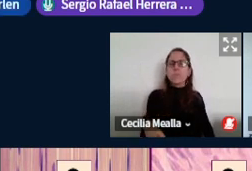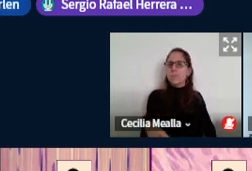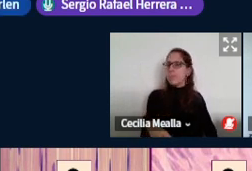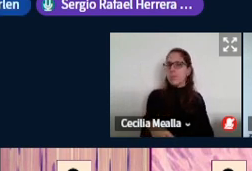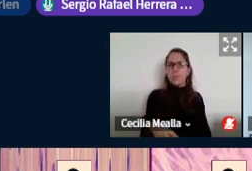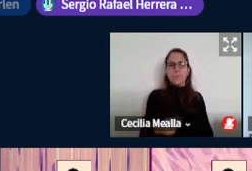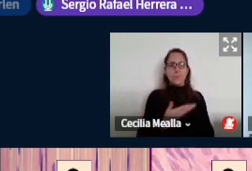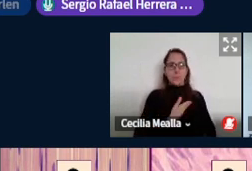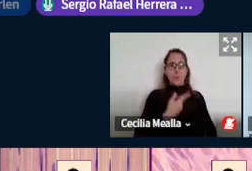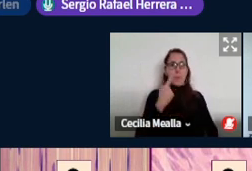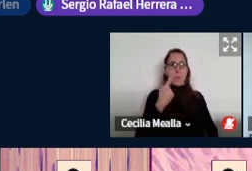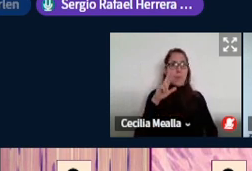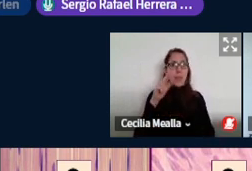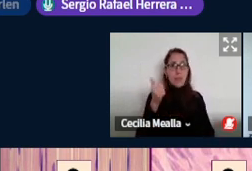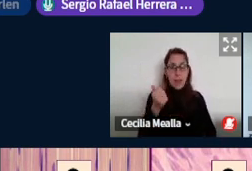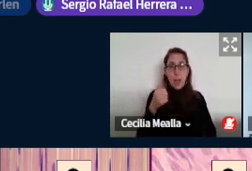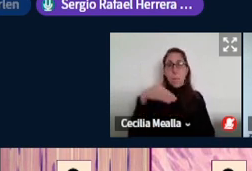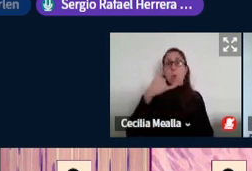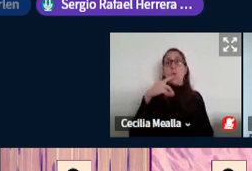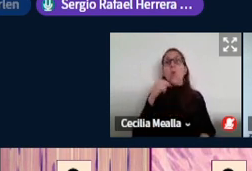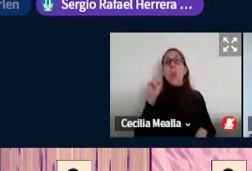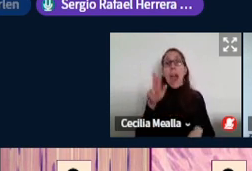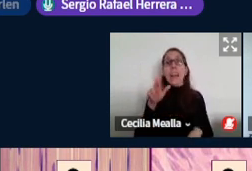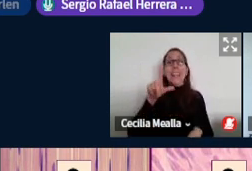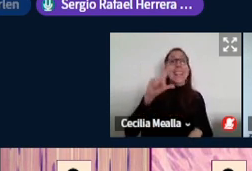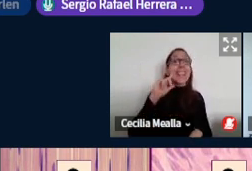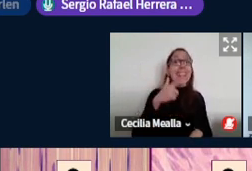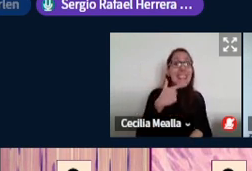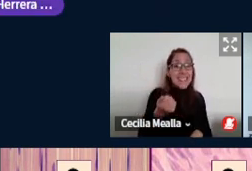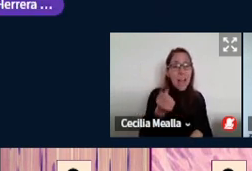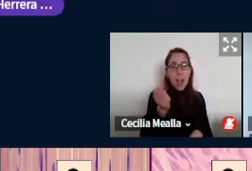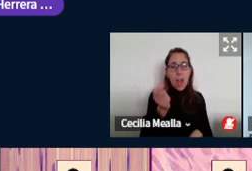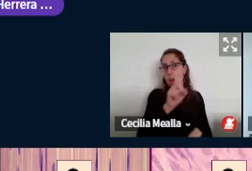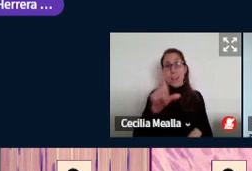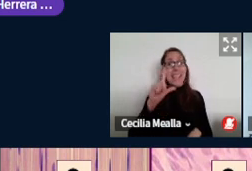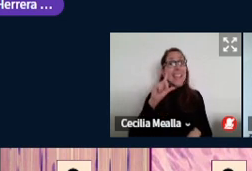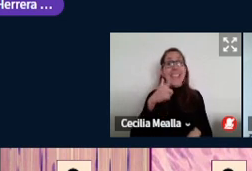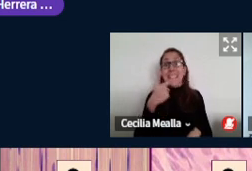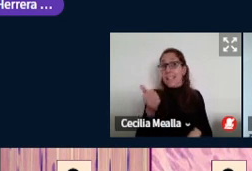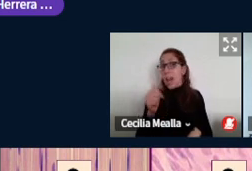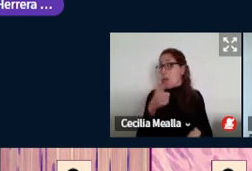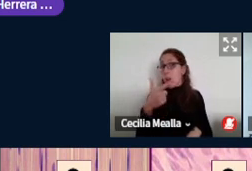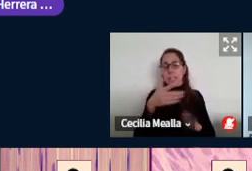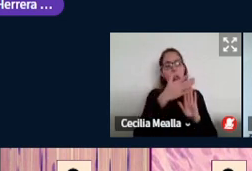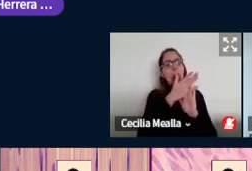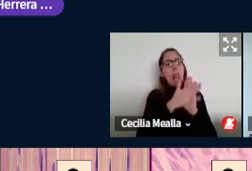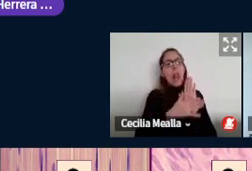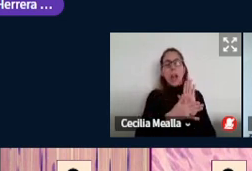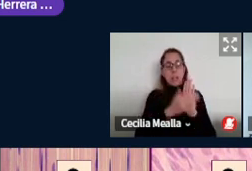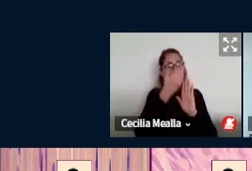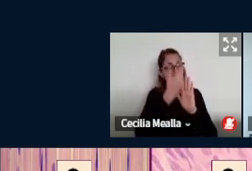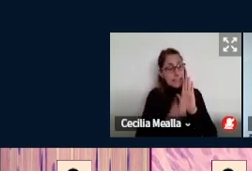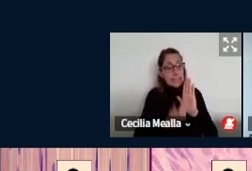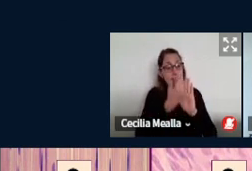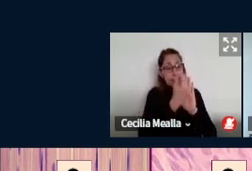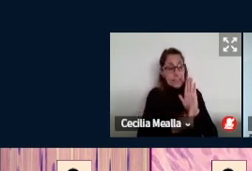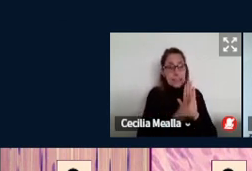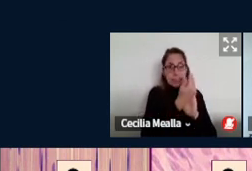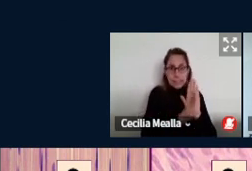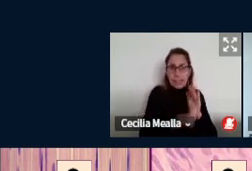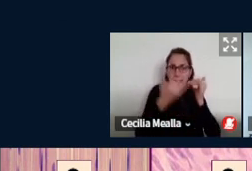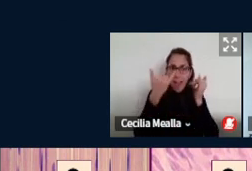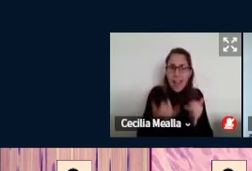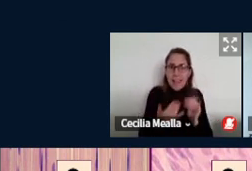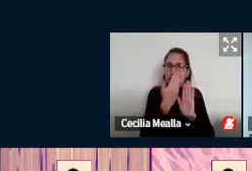No, fibra muscular lisa no. Justamente lisa no se ve, porque justamente se forman estas rayitas, ¿sí? Quedan las